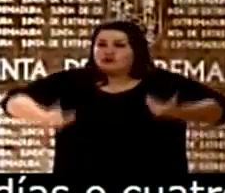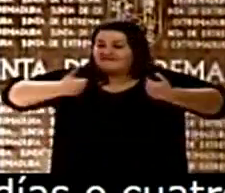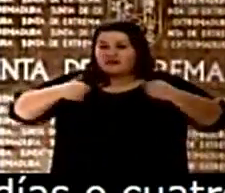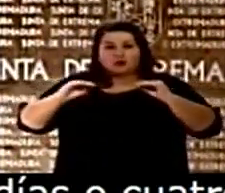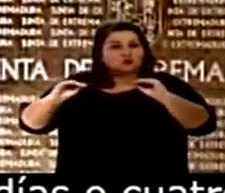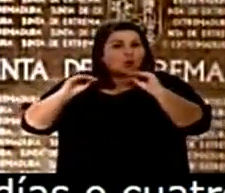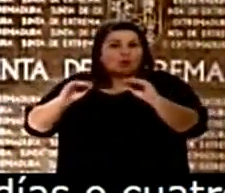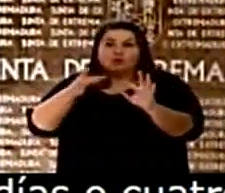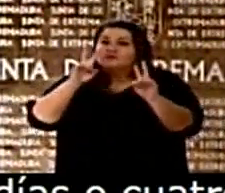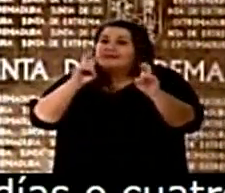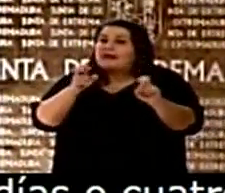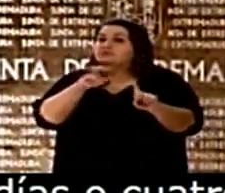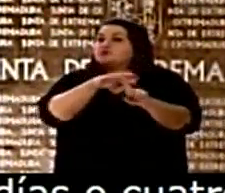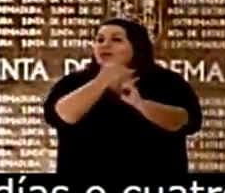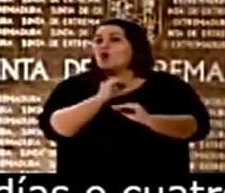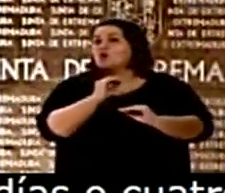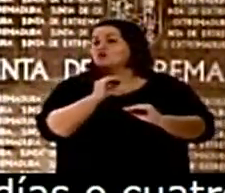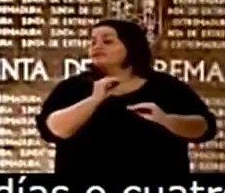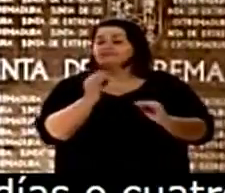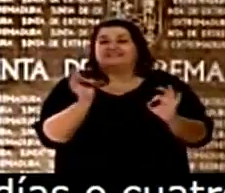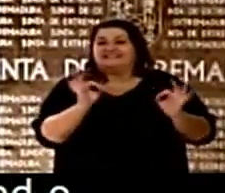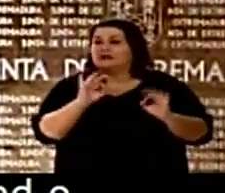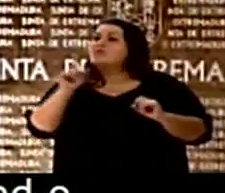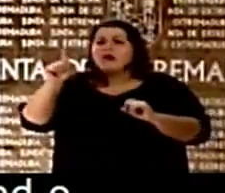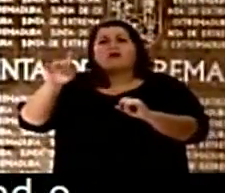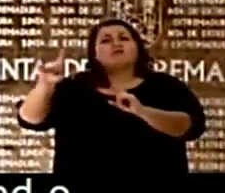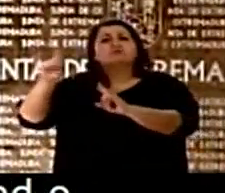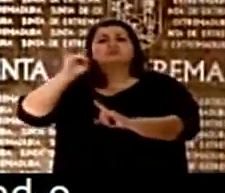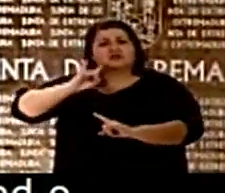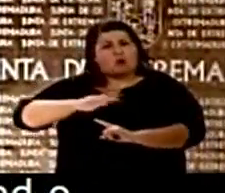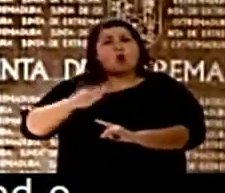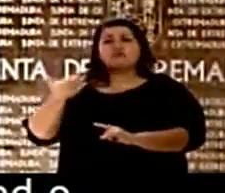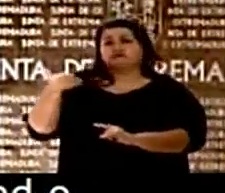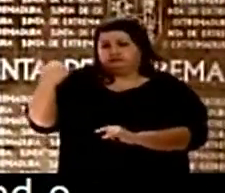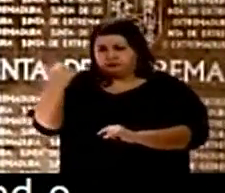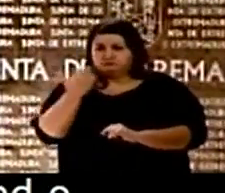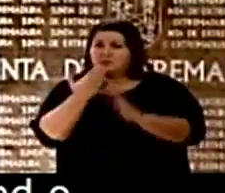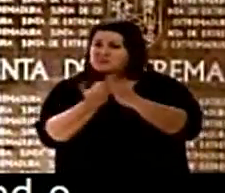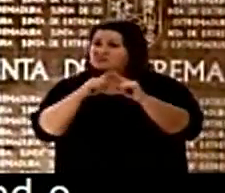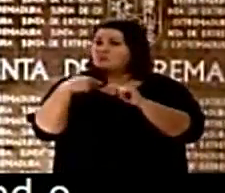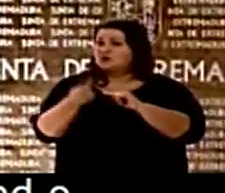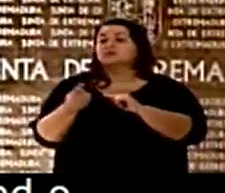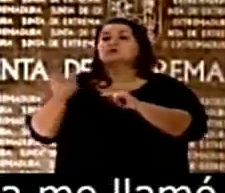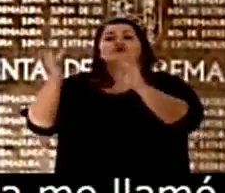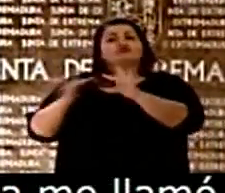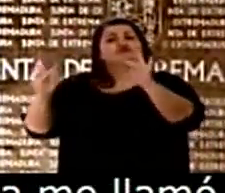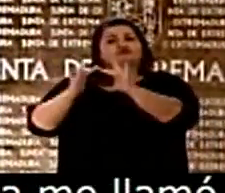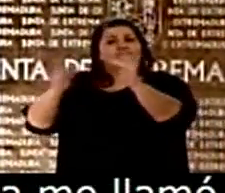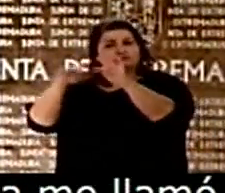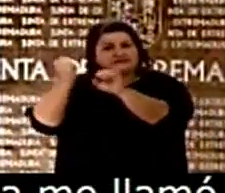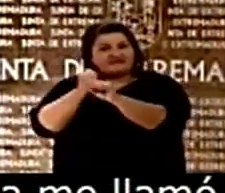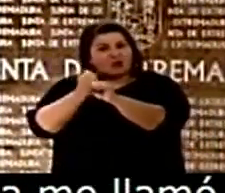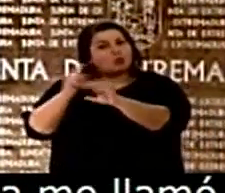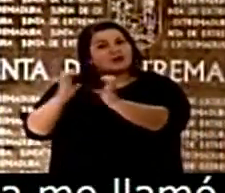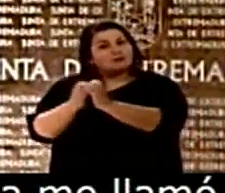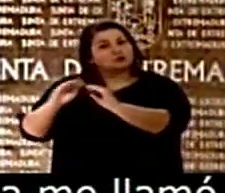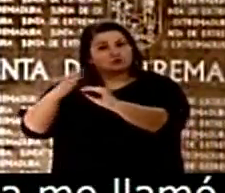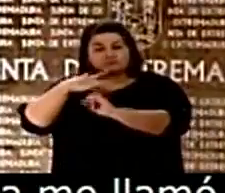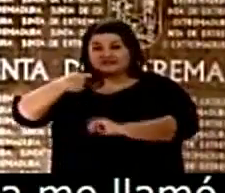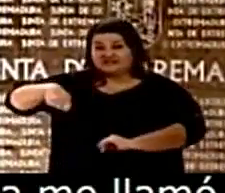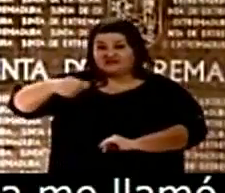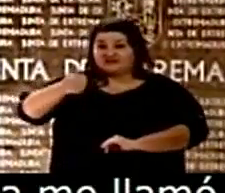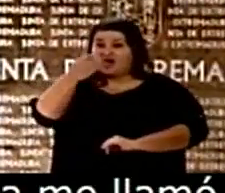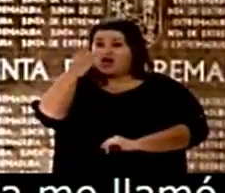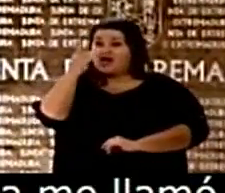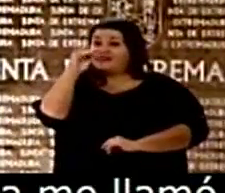que ocurrió, pues enseguida me llamó, me convocó a los pocos días y a partir de ahí hemos venido trabajando con él y con su equipo, con la presidenta de